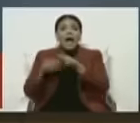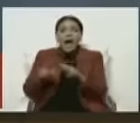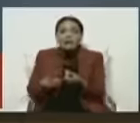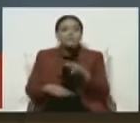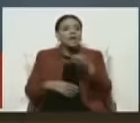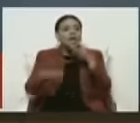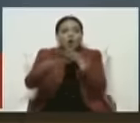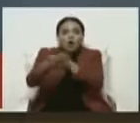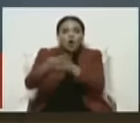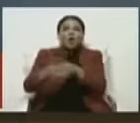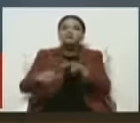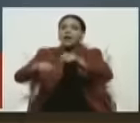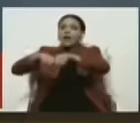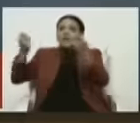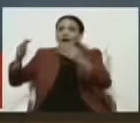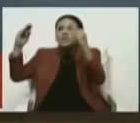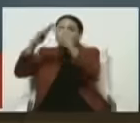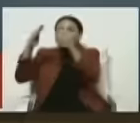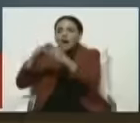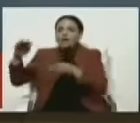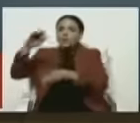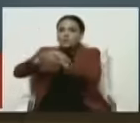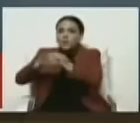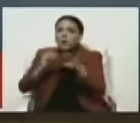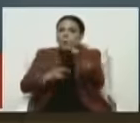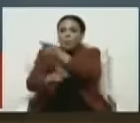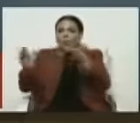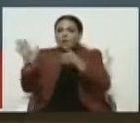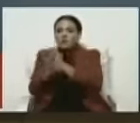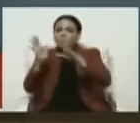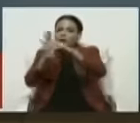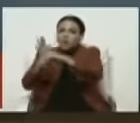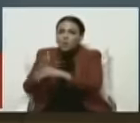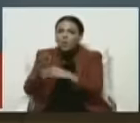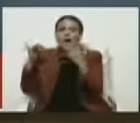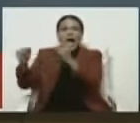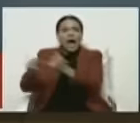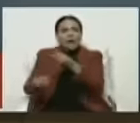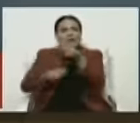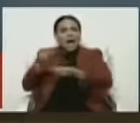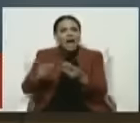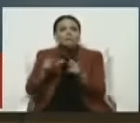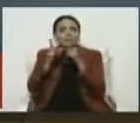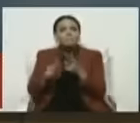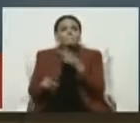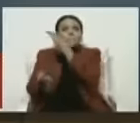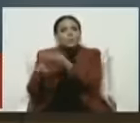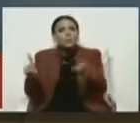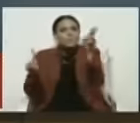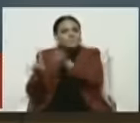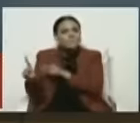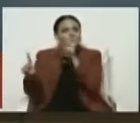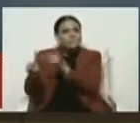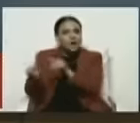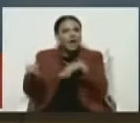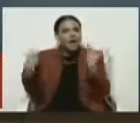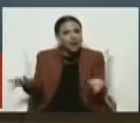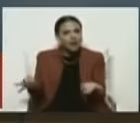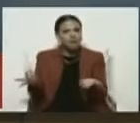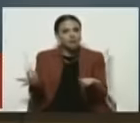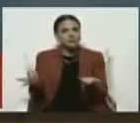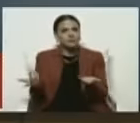su residencia, en un galpón clandestino, material estratégico perteneciente al Estado